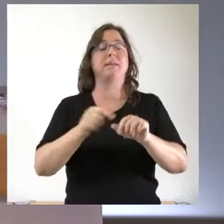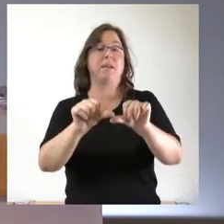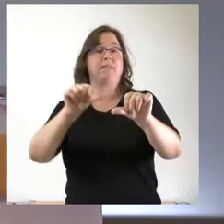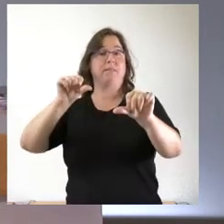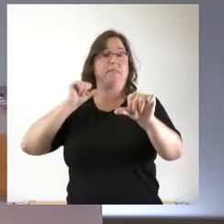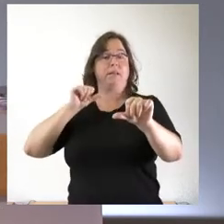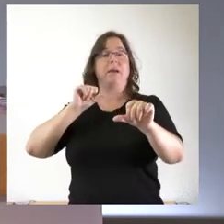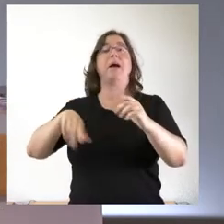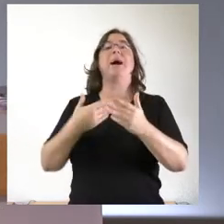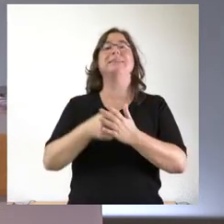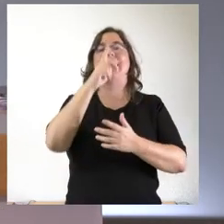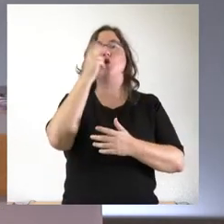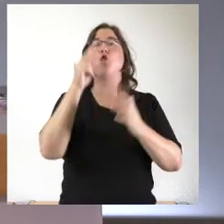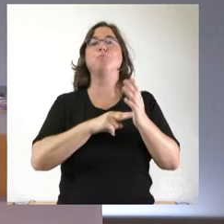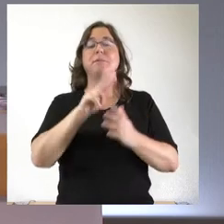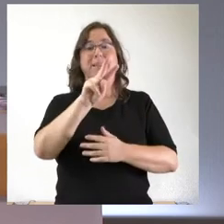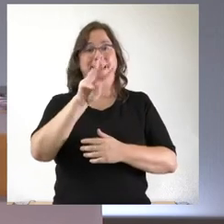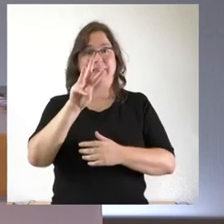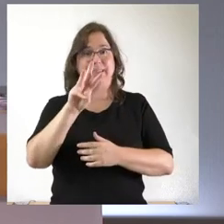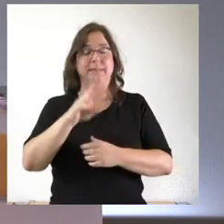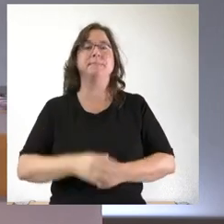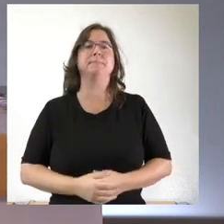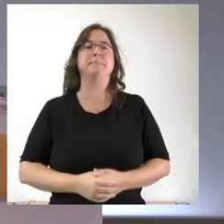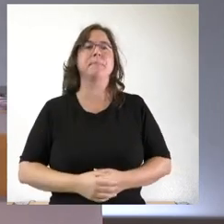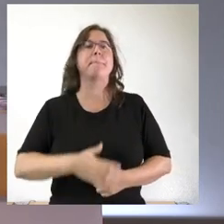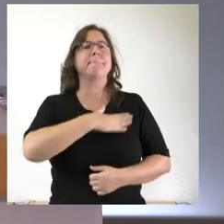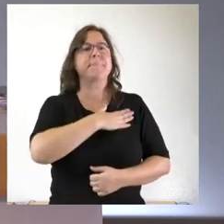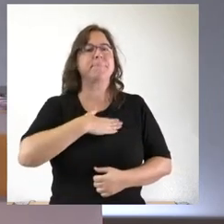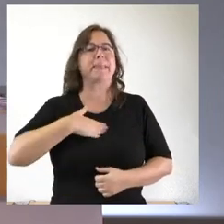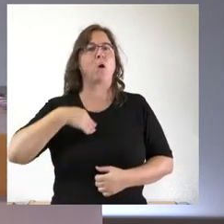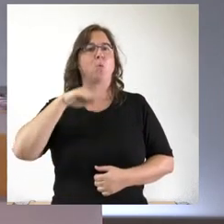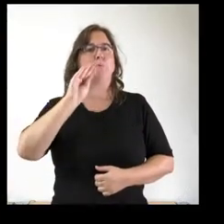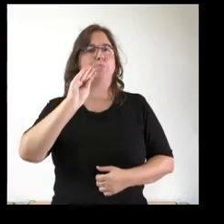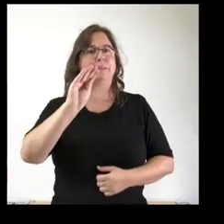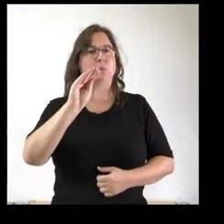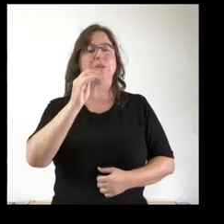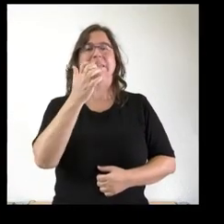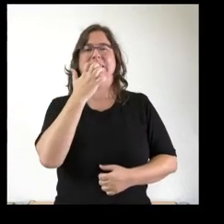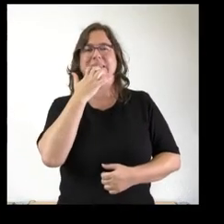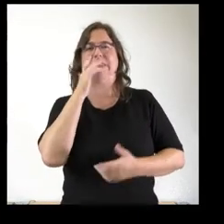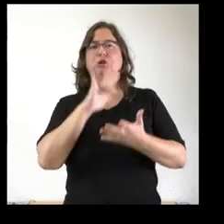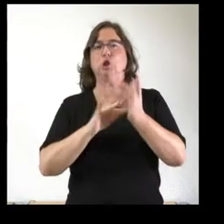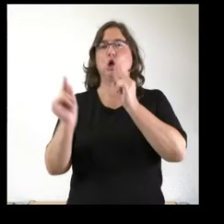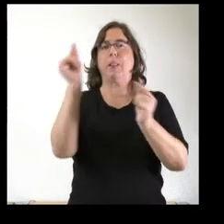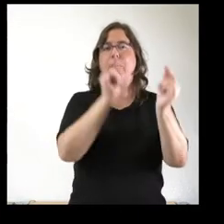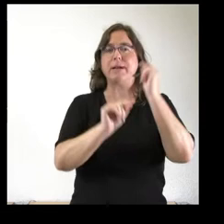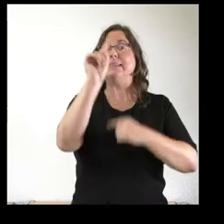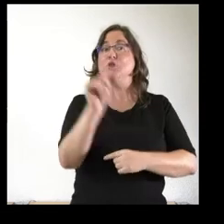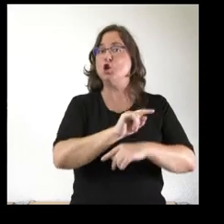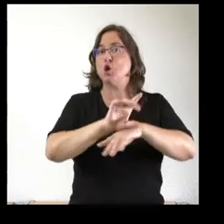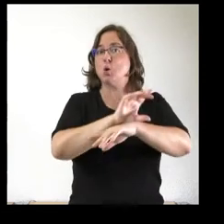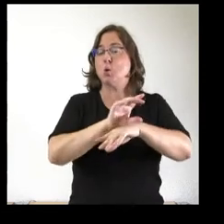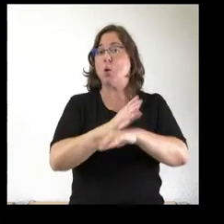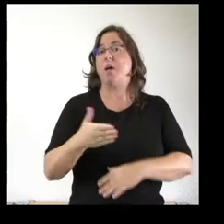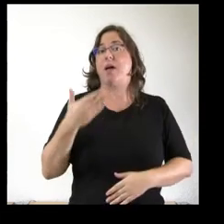este año en 2023. Por un lado, quería preguntarles también si se ha debatido en el Consejo sobre el anuncio de ayer